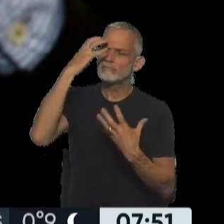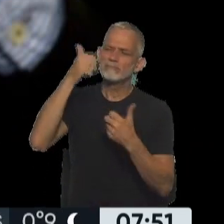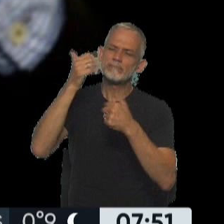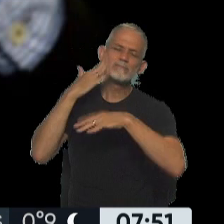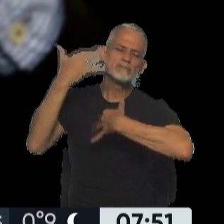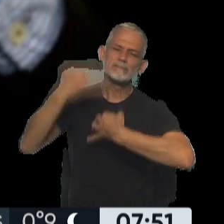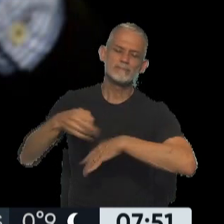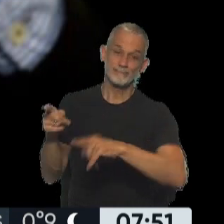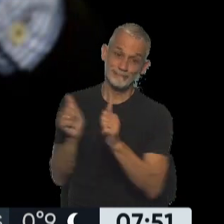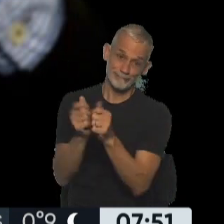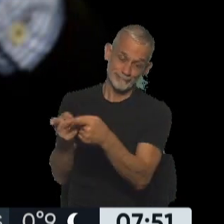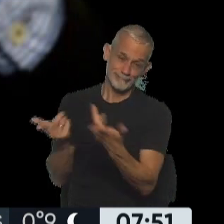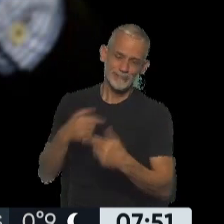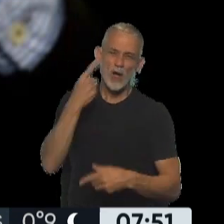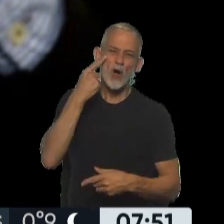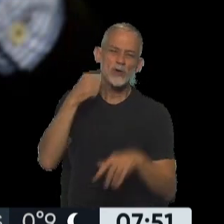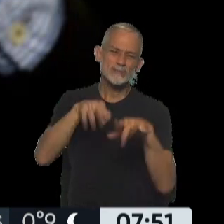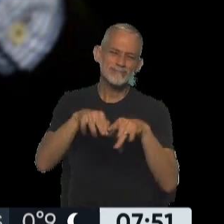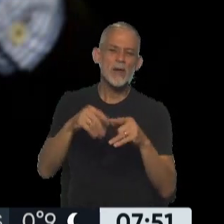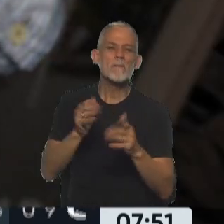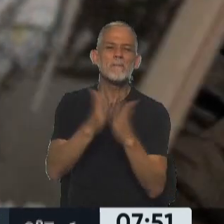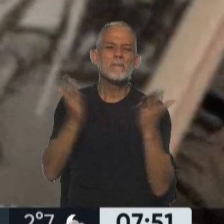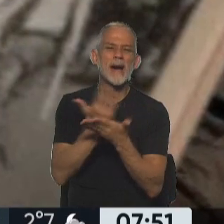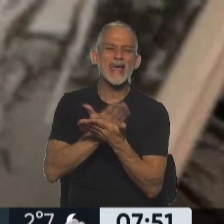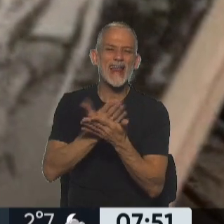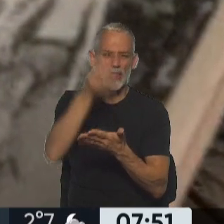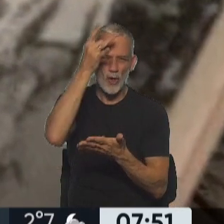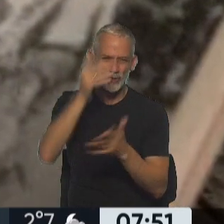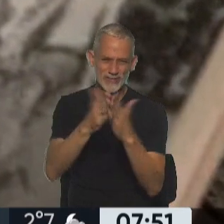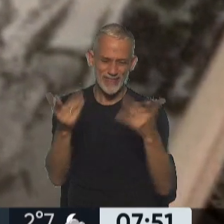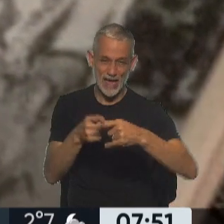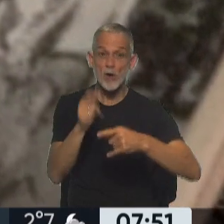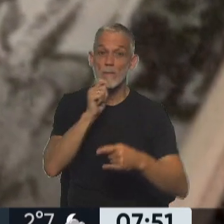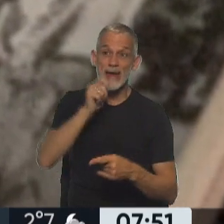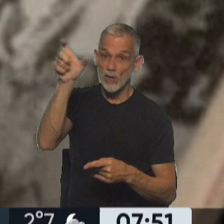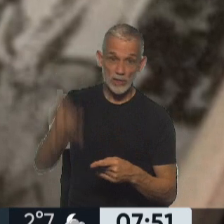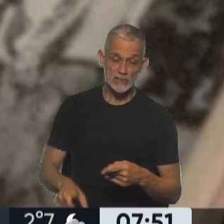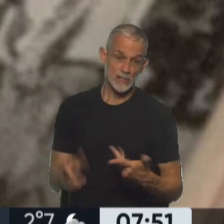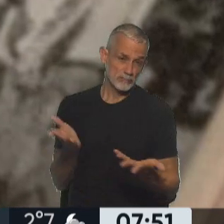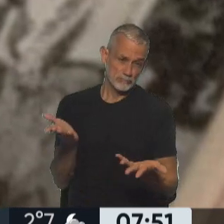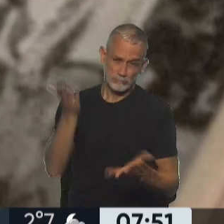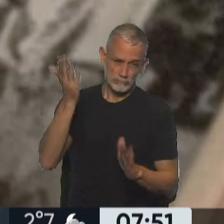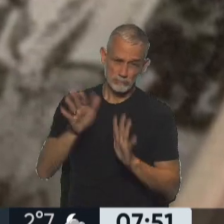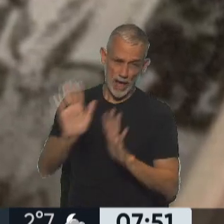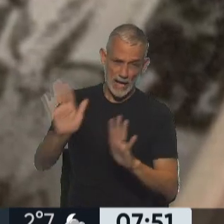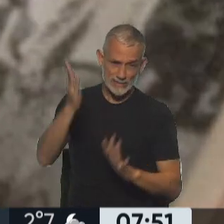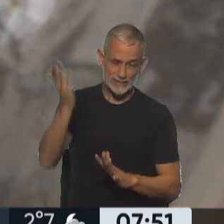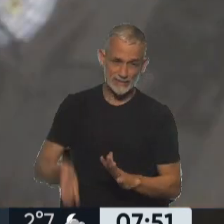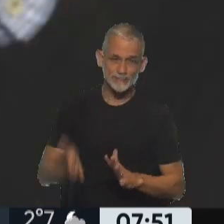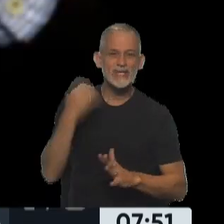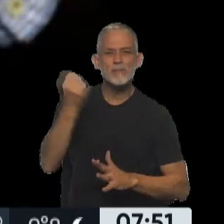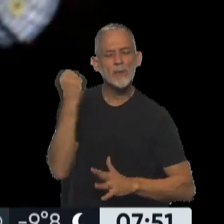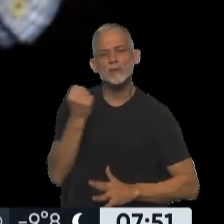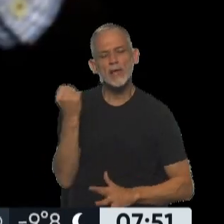china es uno de ellos lo conocí en la redacción de página 12 efectivamente Y como periodista esto que señalabas recién es